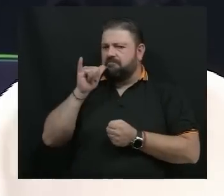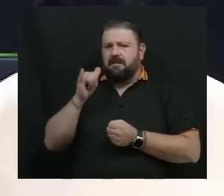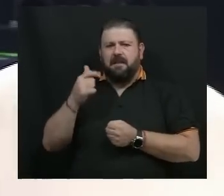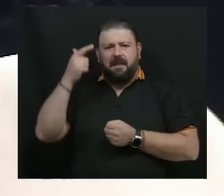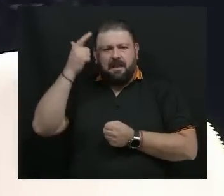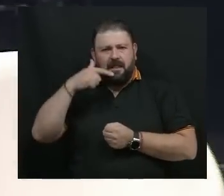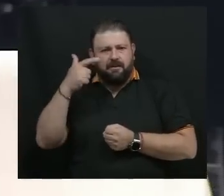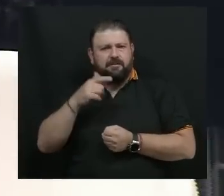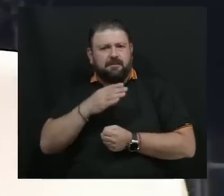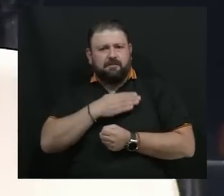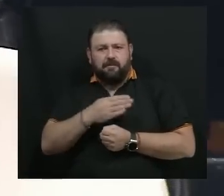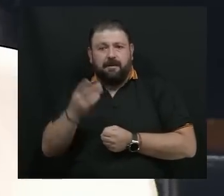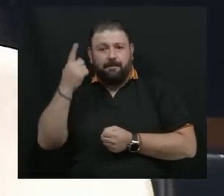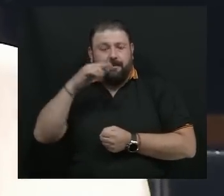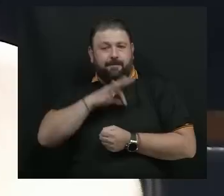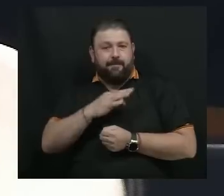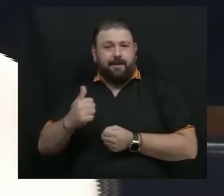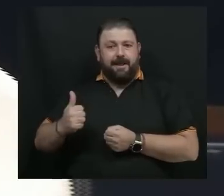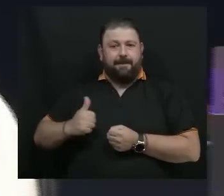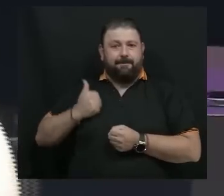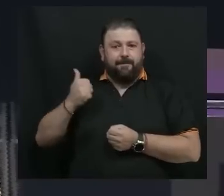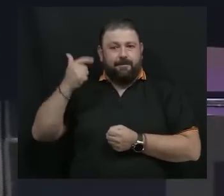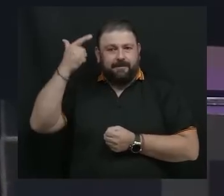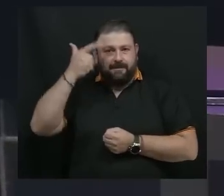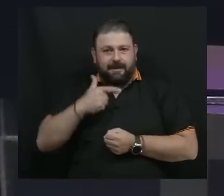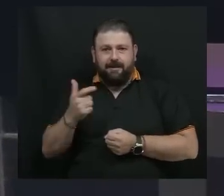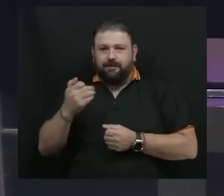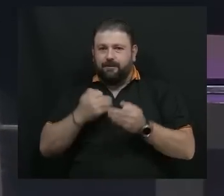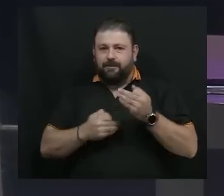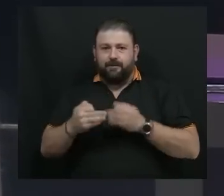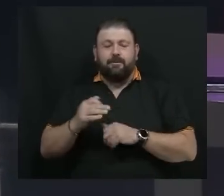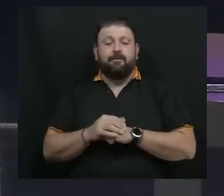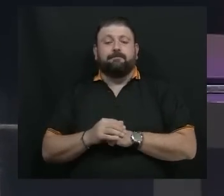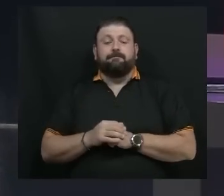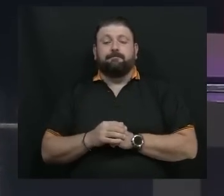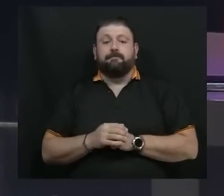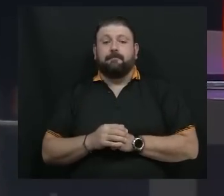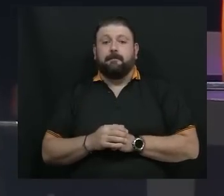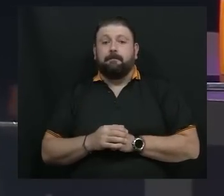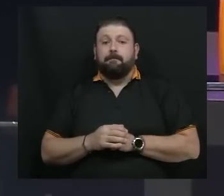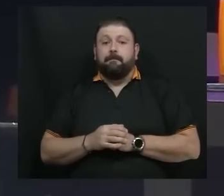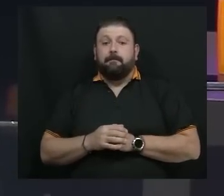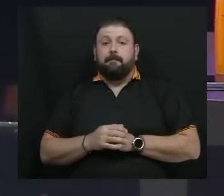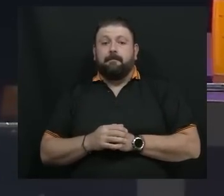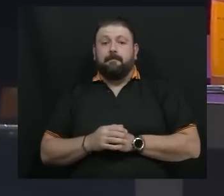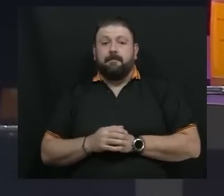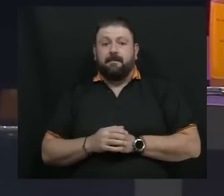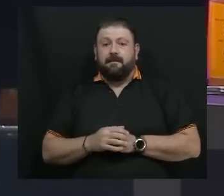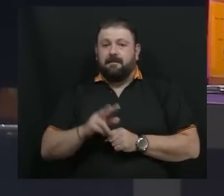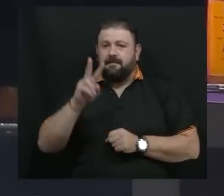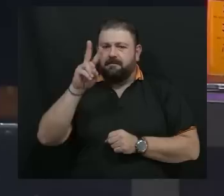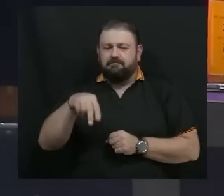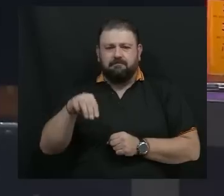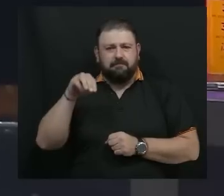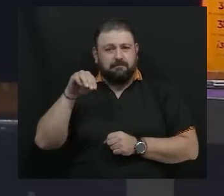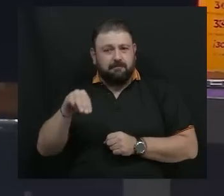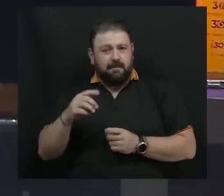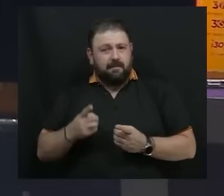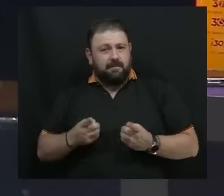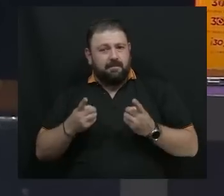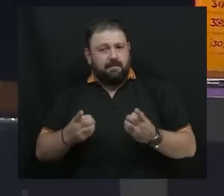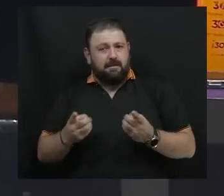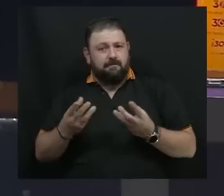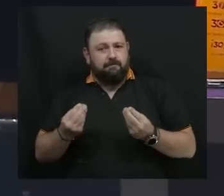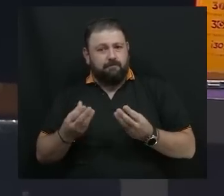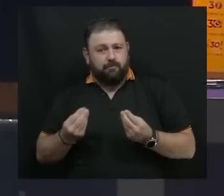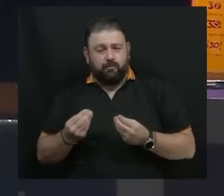porque vas a aprovechar la noche para hacer lo que sea menos dormir. Entonces, Magnus te da mucha energía. Cuando alguien